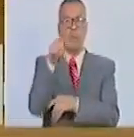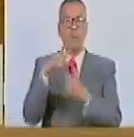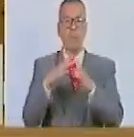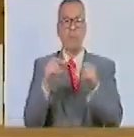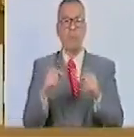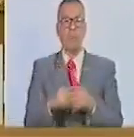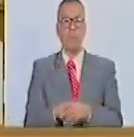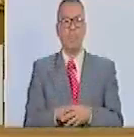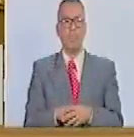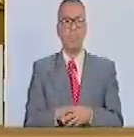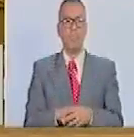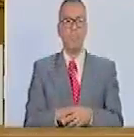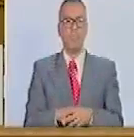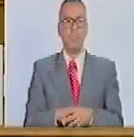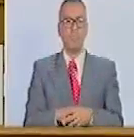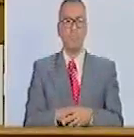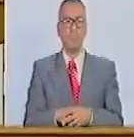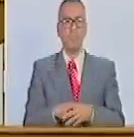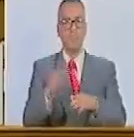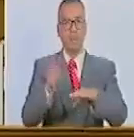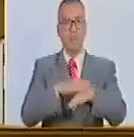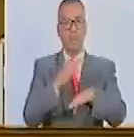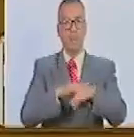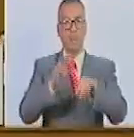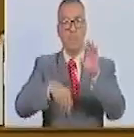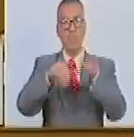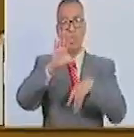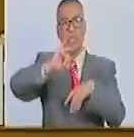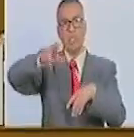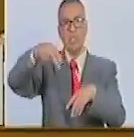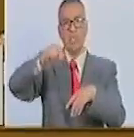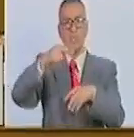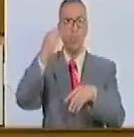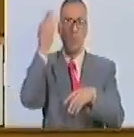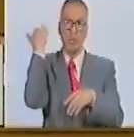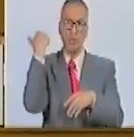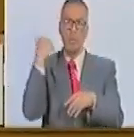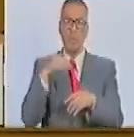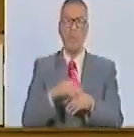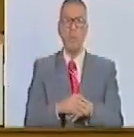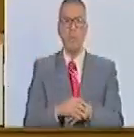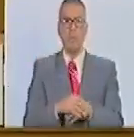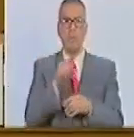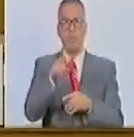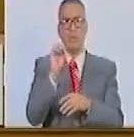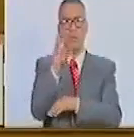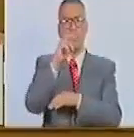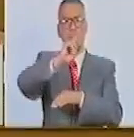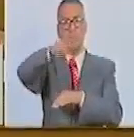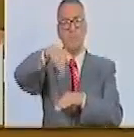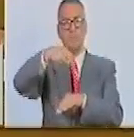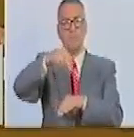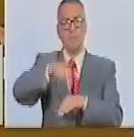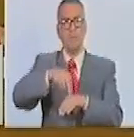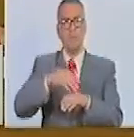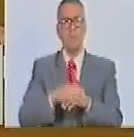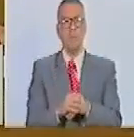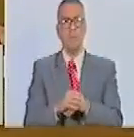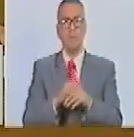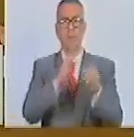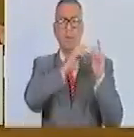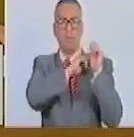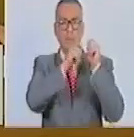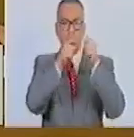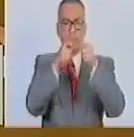y diputados. El jueves 15 de junio pasado, esta Asamblea Nacional